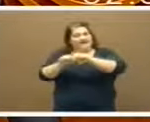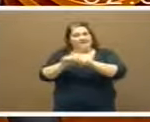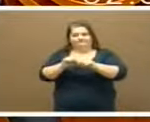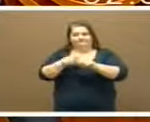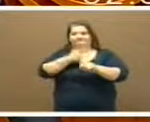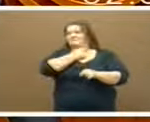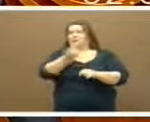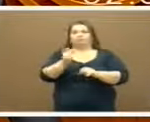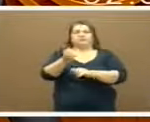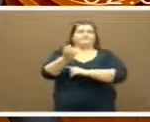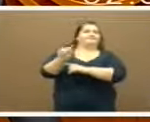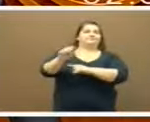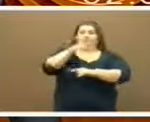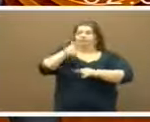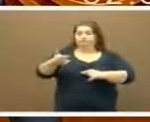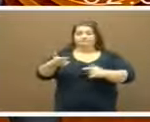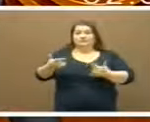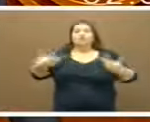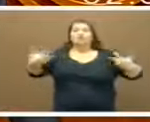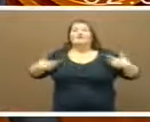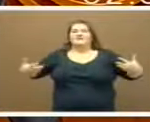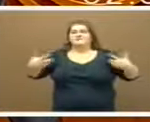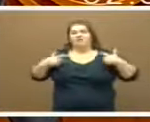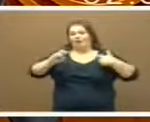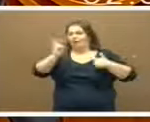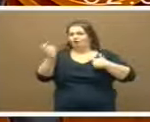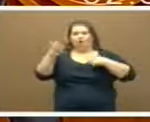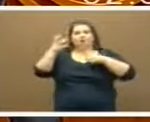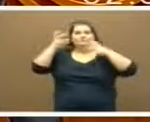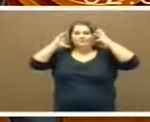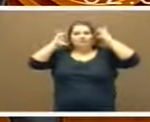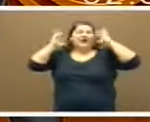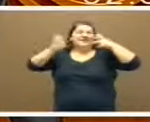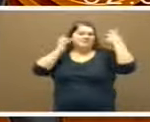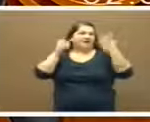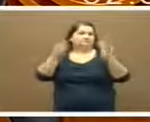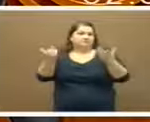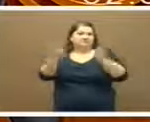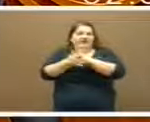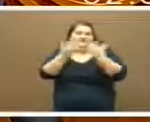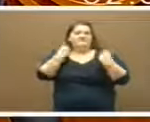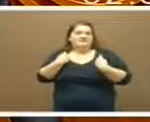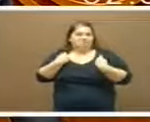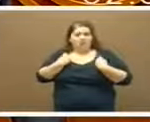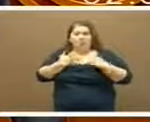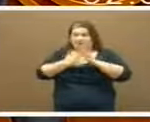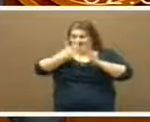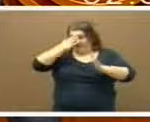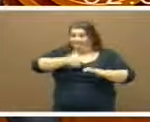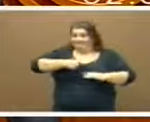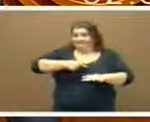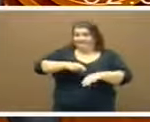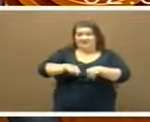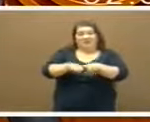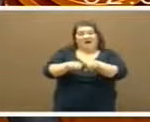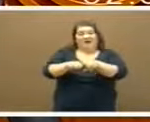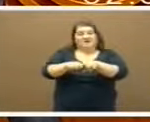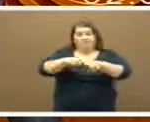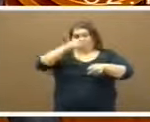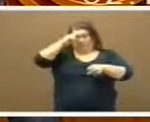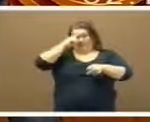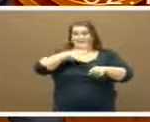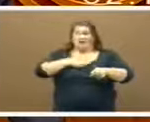se basan en el sufrimiento de otro ser vivo. Por lo tanto, sé que esto es una cuestión de pedagogía y de cultura, pero los que estamos en contra de las